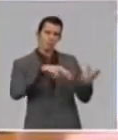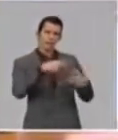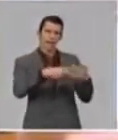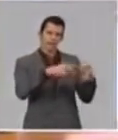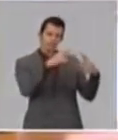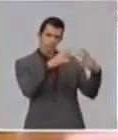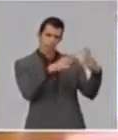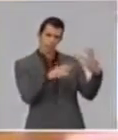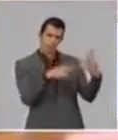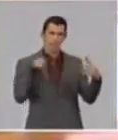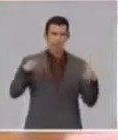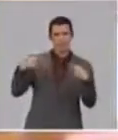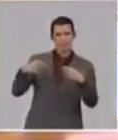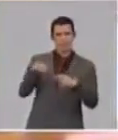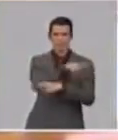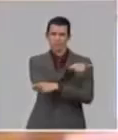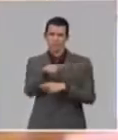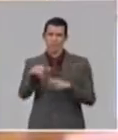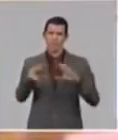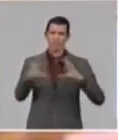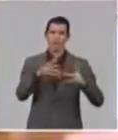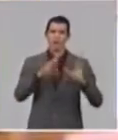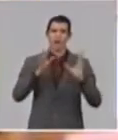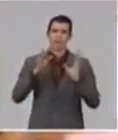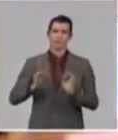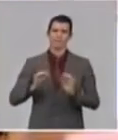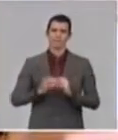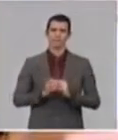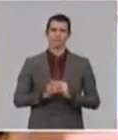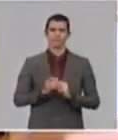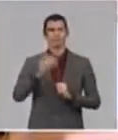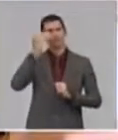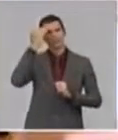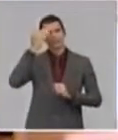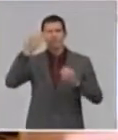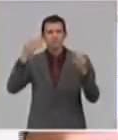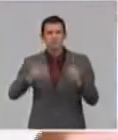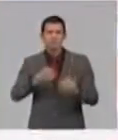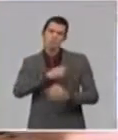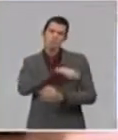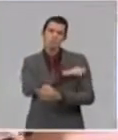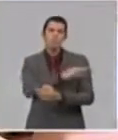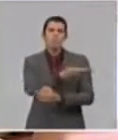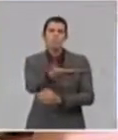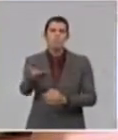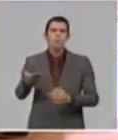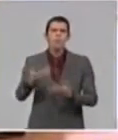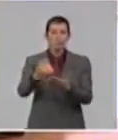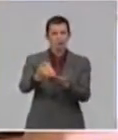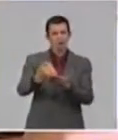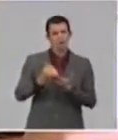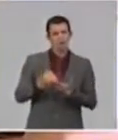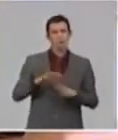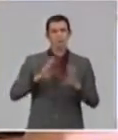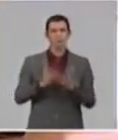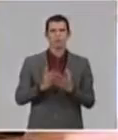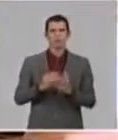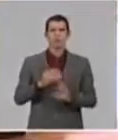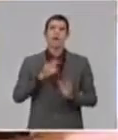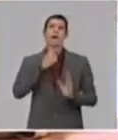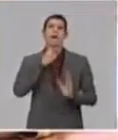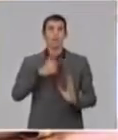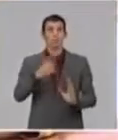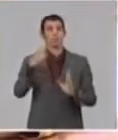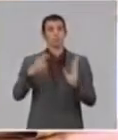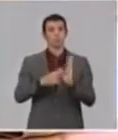solución personalizada de los problemas. Por eso nosotros agradecemos a la población que cuando nos diga su problema, nos diga de dónde es, nos